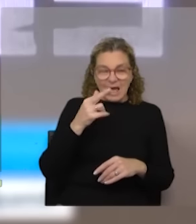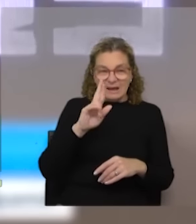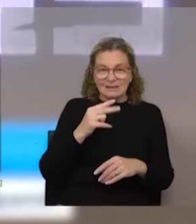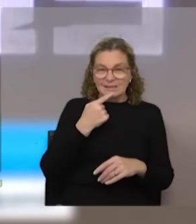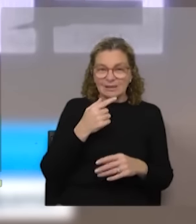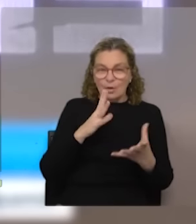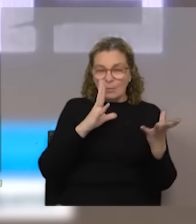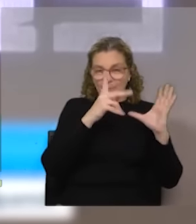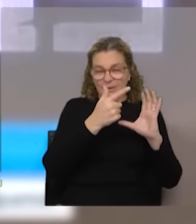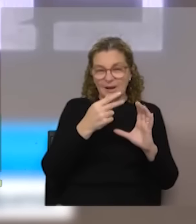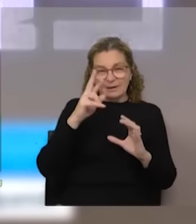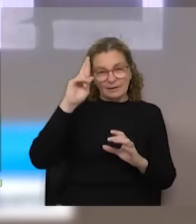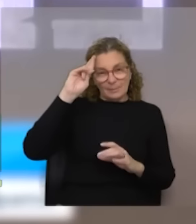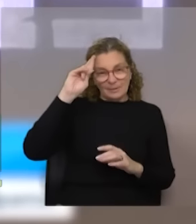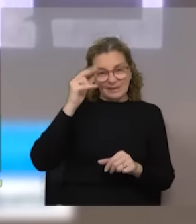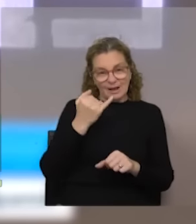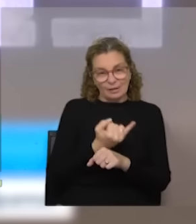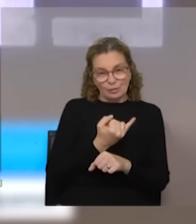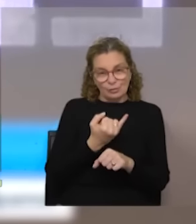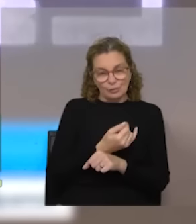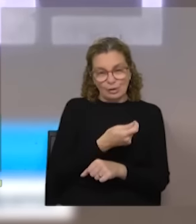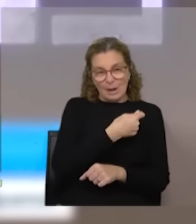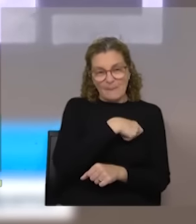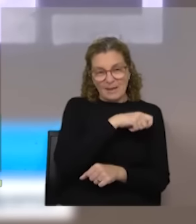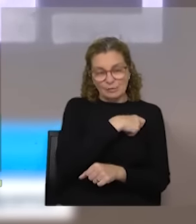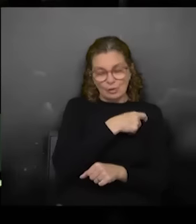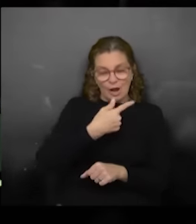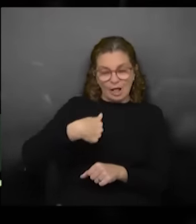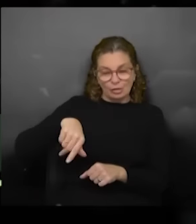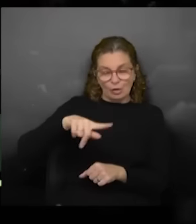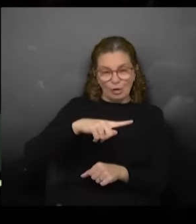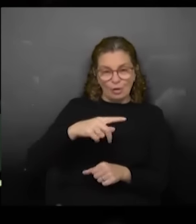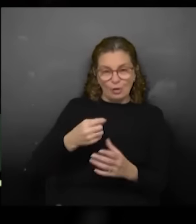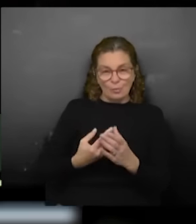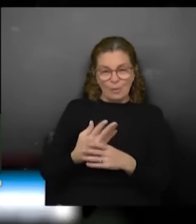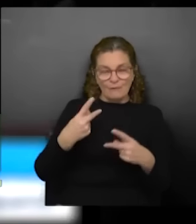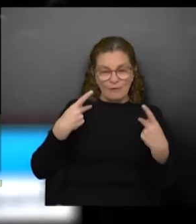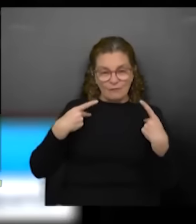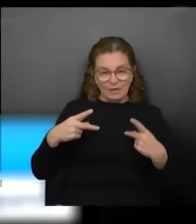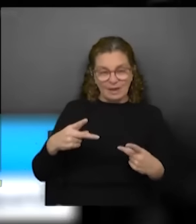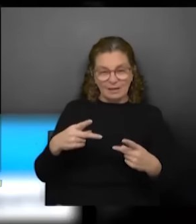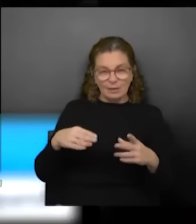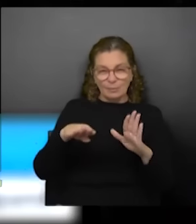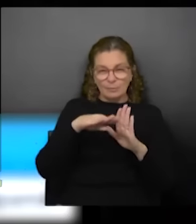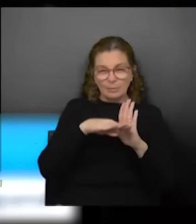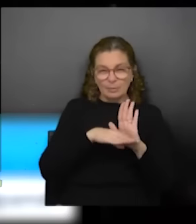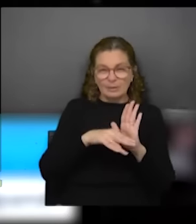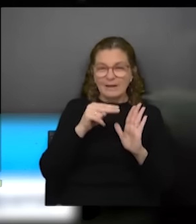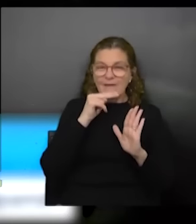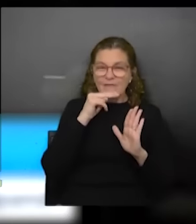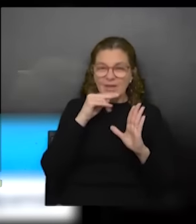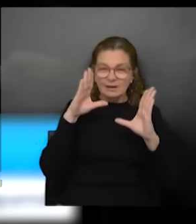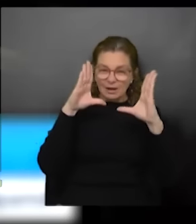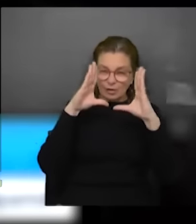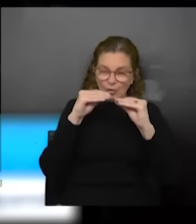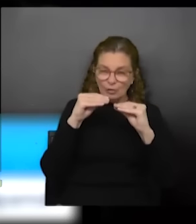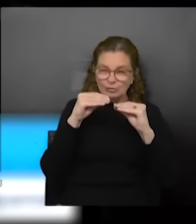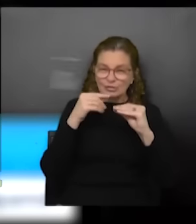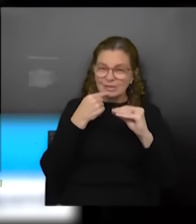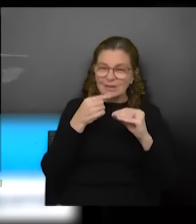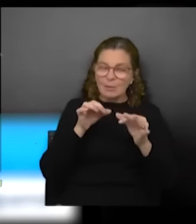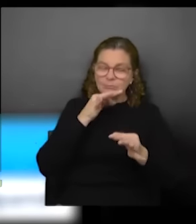Miley a respetar las instituciones y al pueblo español en este nuevo viaje de acuerdo con la agenda oficial El viernes por la noche Miley